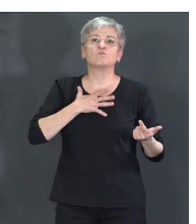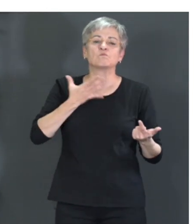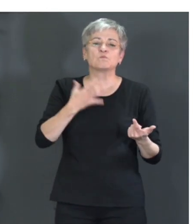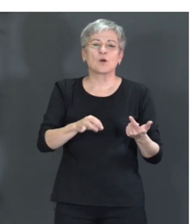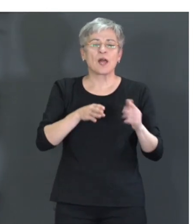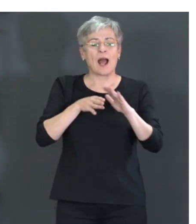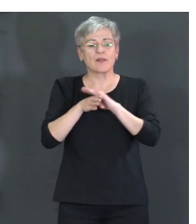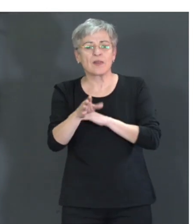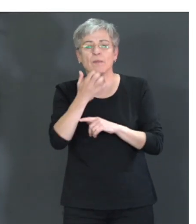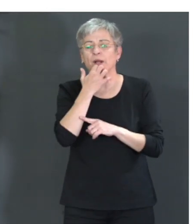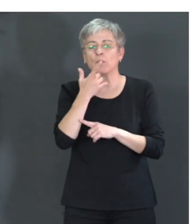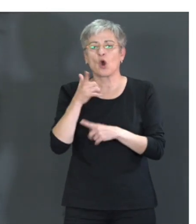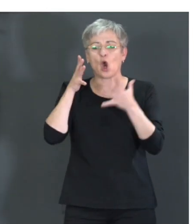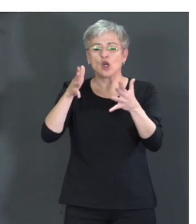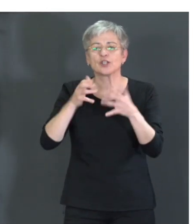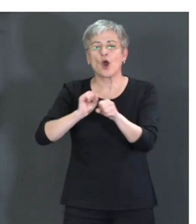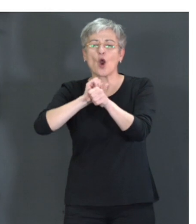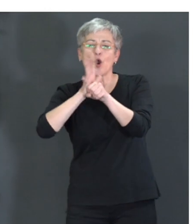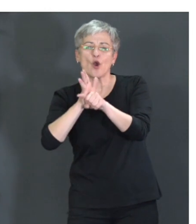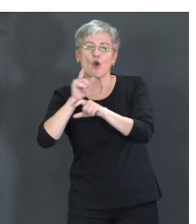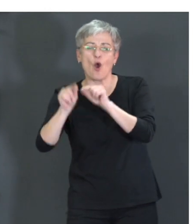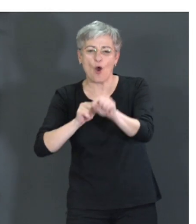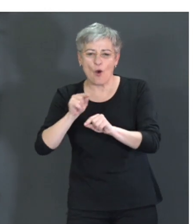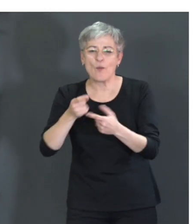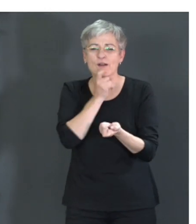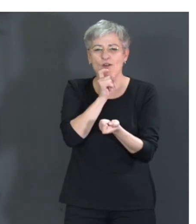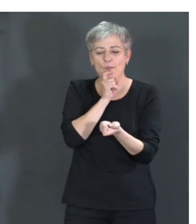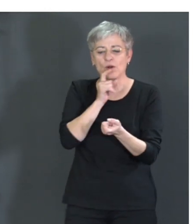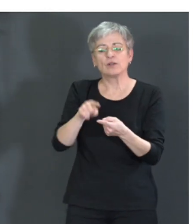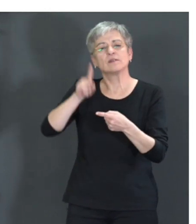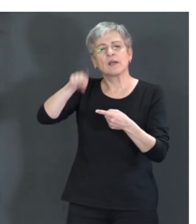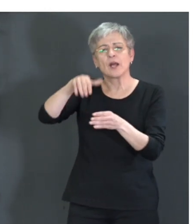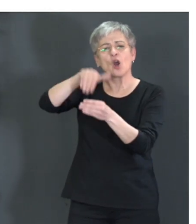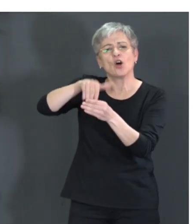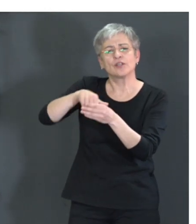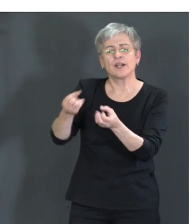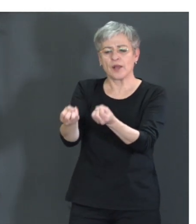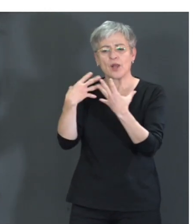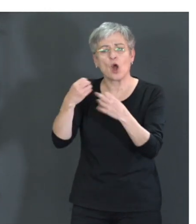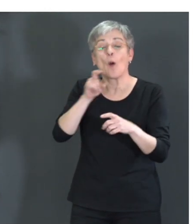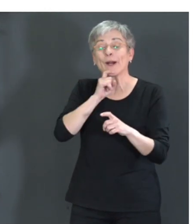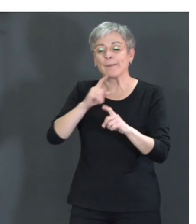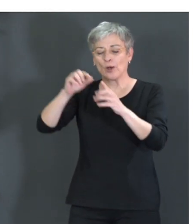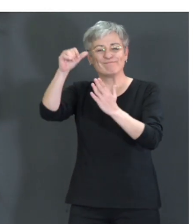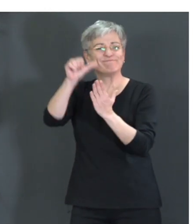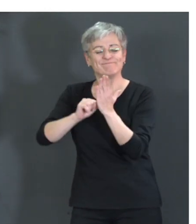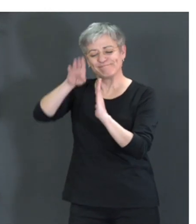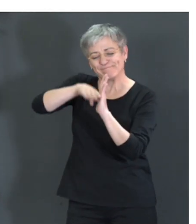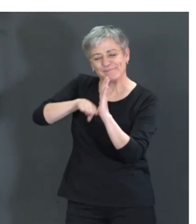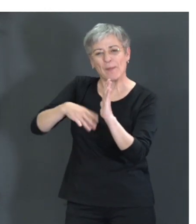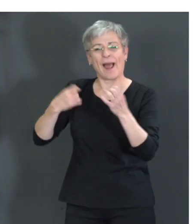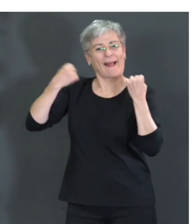acceder a consejos sobre el tema del COVID. Tenían acceso también a contenidos, a tablas de gimnasia que podían hacer desde